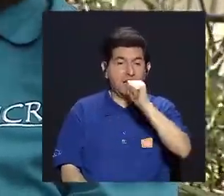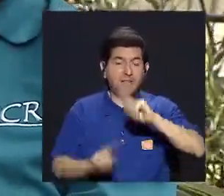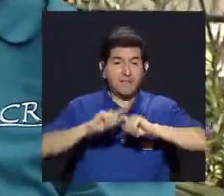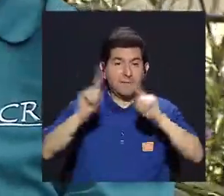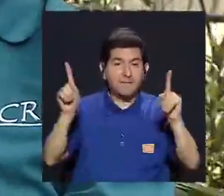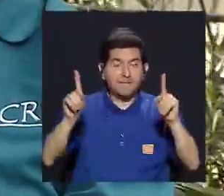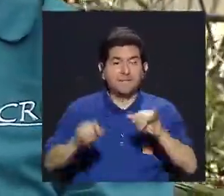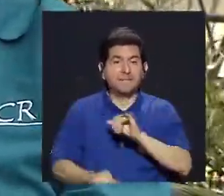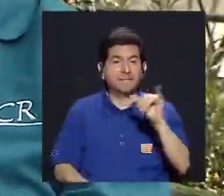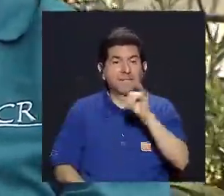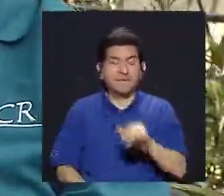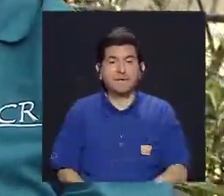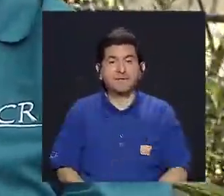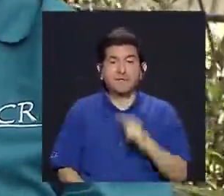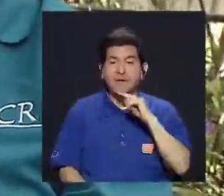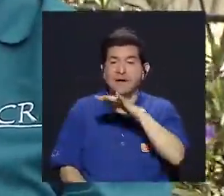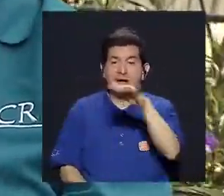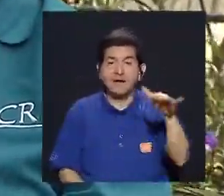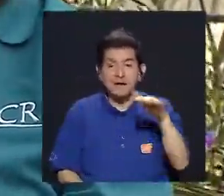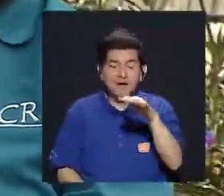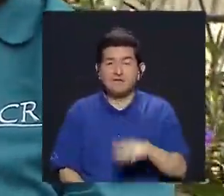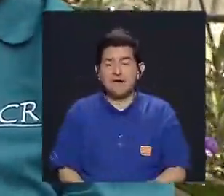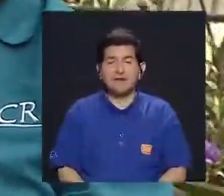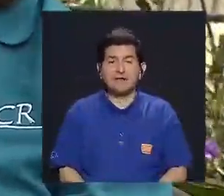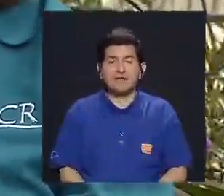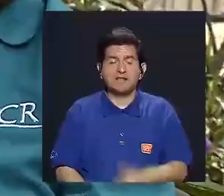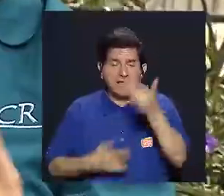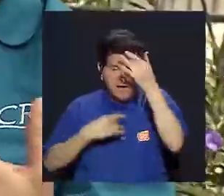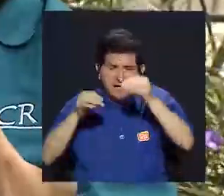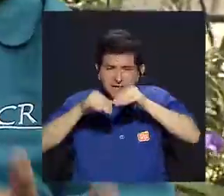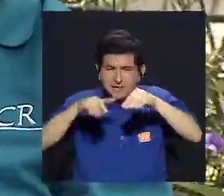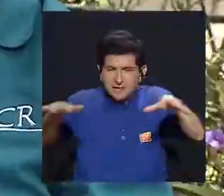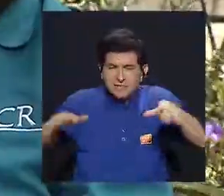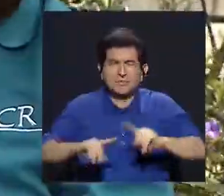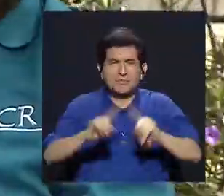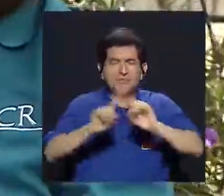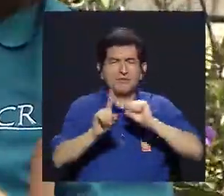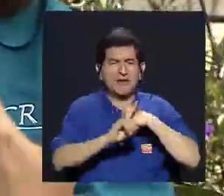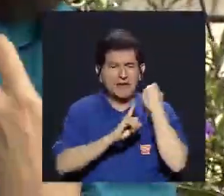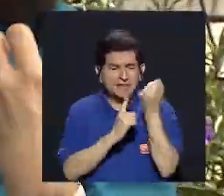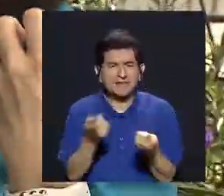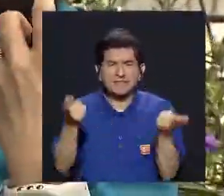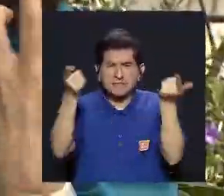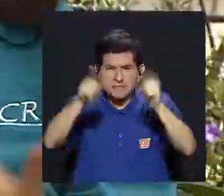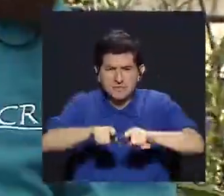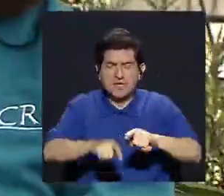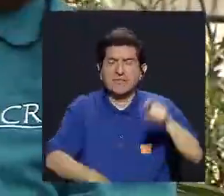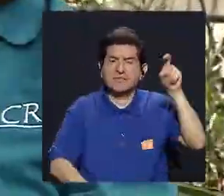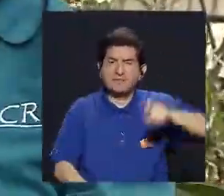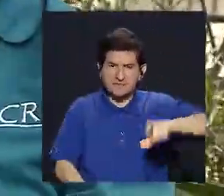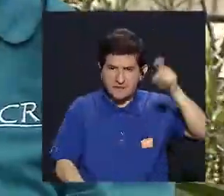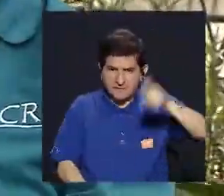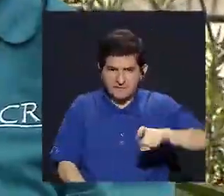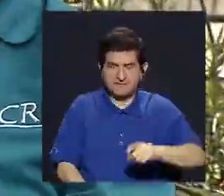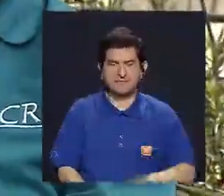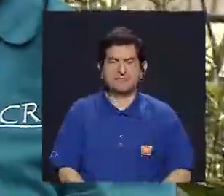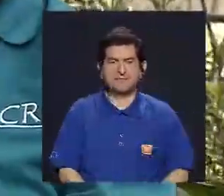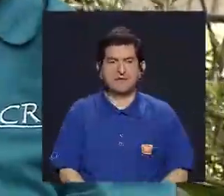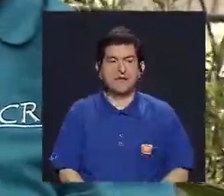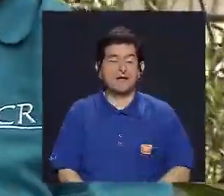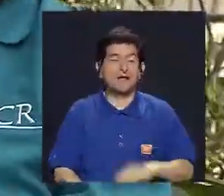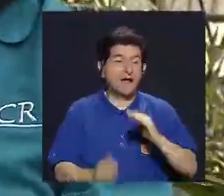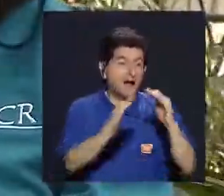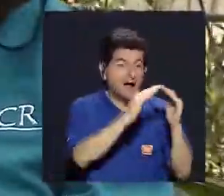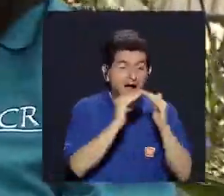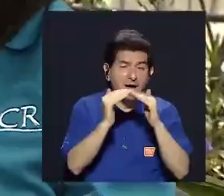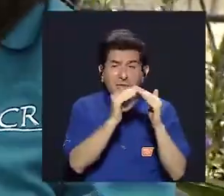pero por otro lado está también la realidad la endemia la frecuencia brotes que se registran la necesidad de de